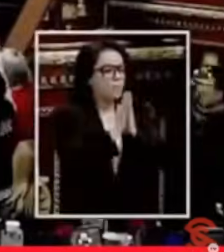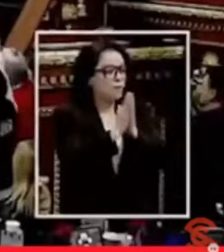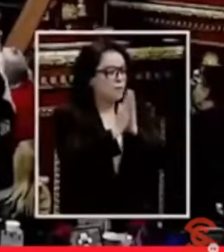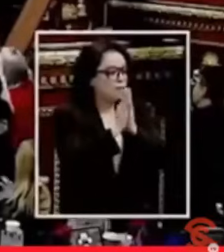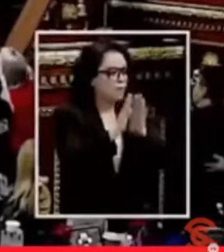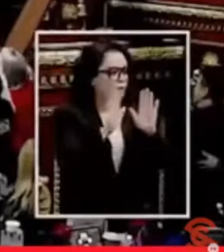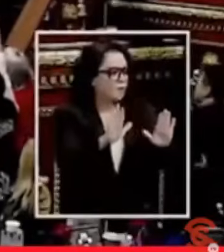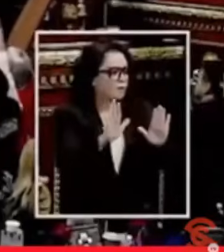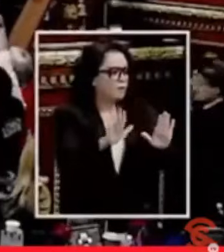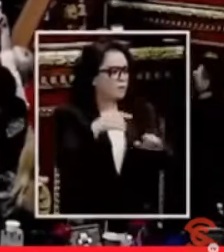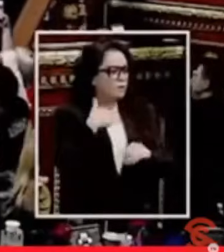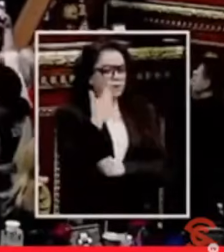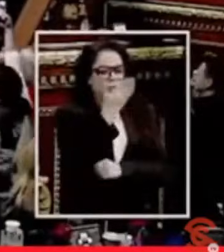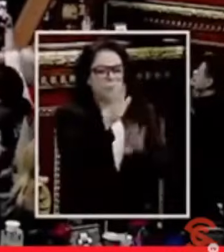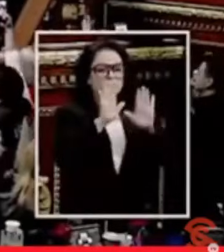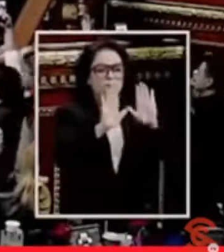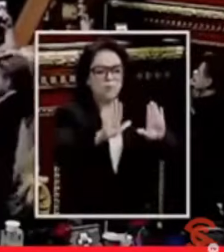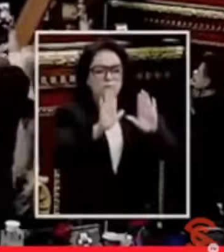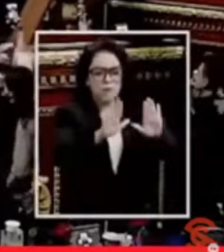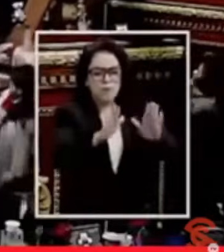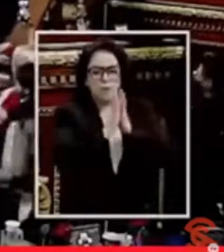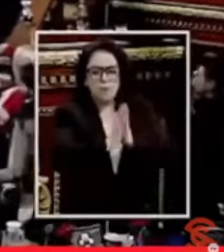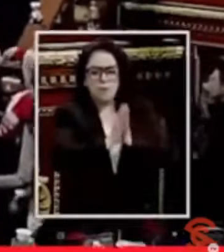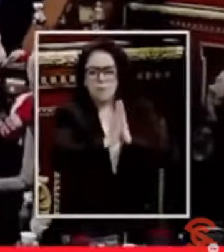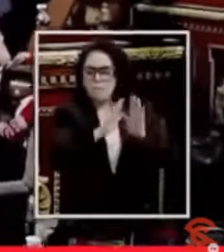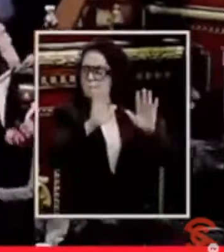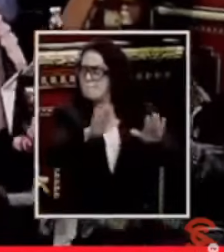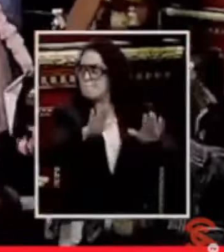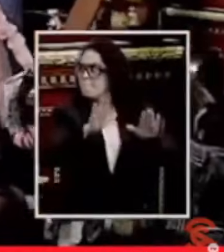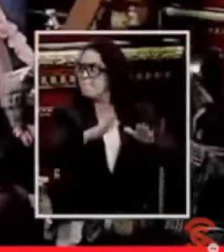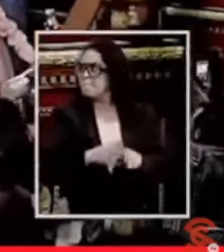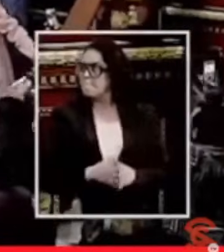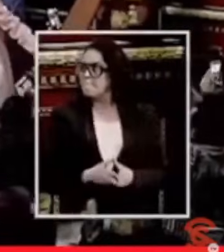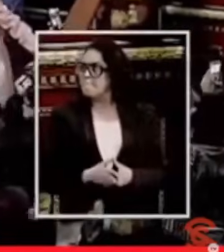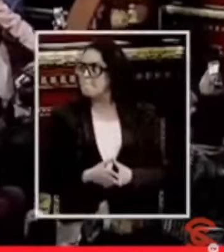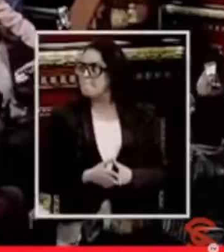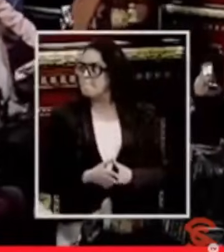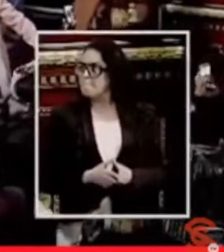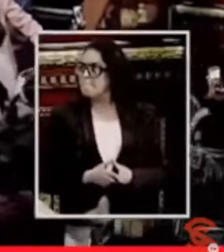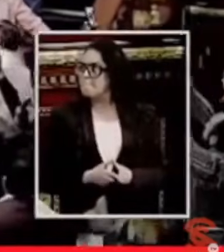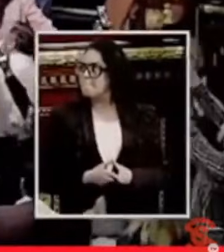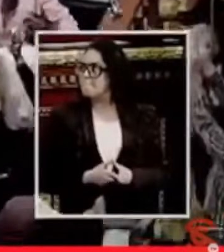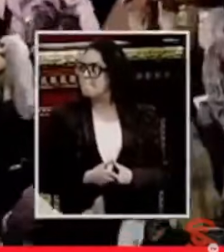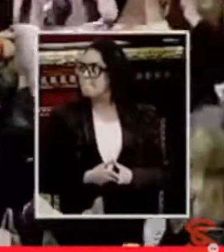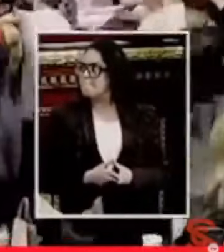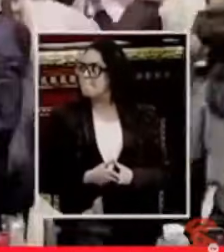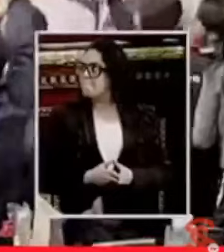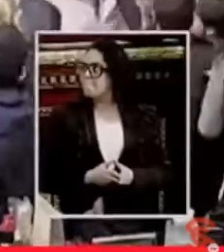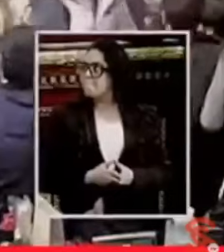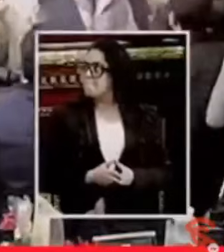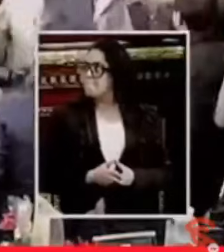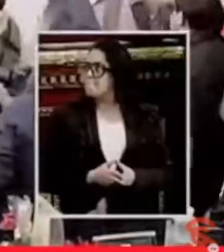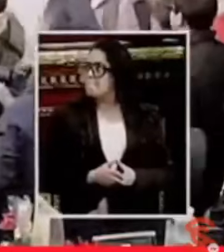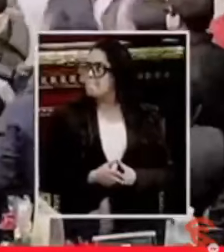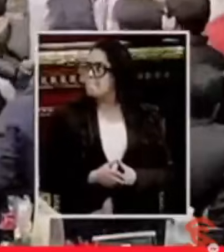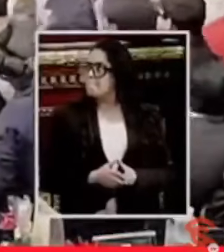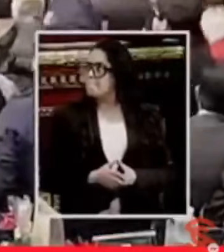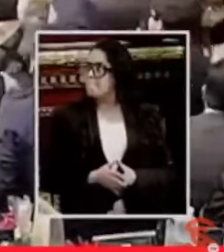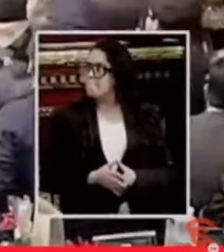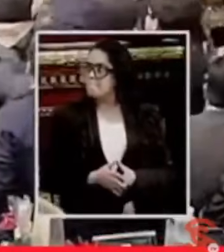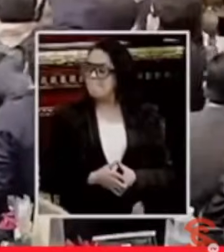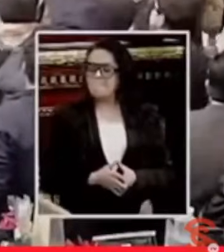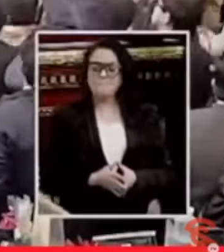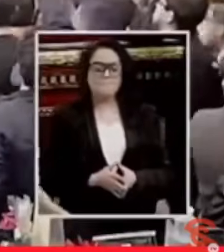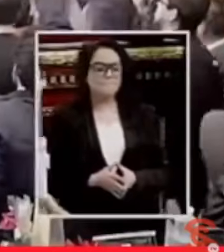la ley de egresos, el código fiscal y aún no estando, Vicente, presentaron más de 70 reservas al